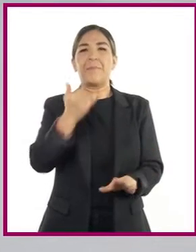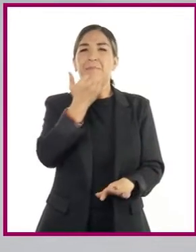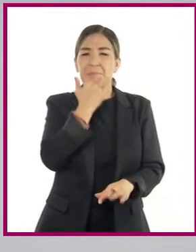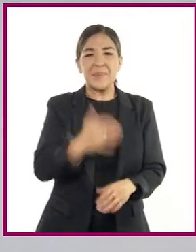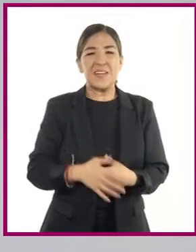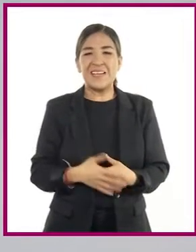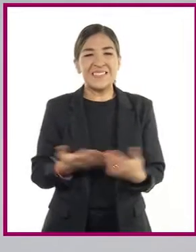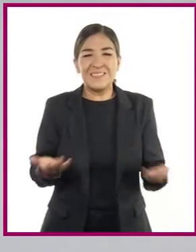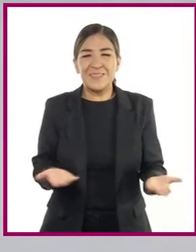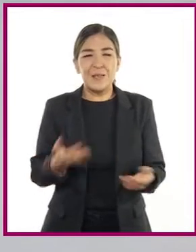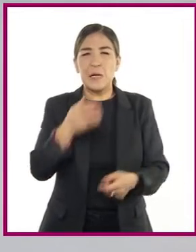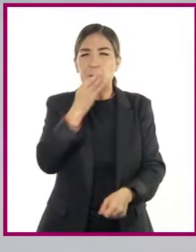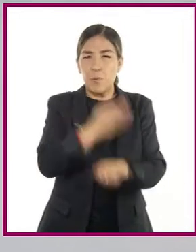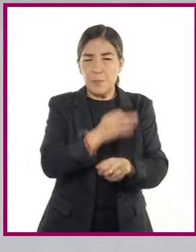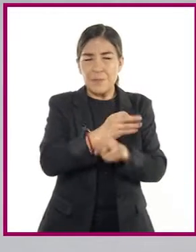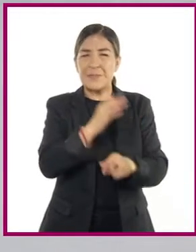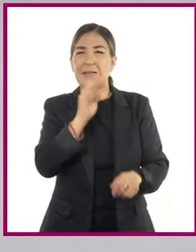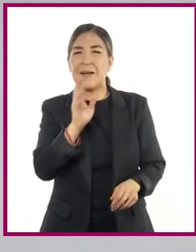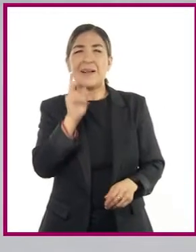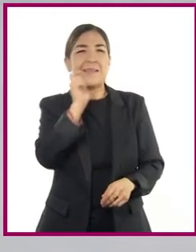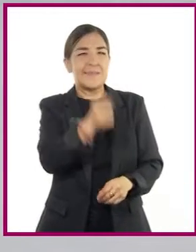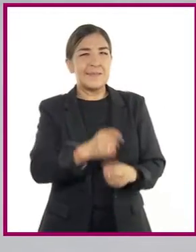profesora, espéreme un momento.